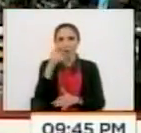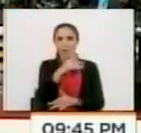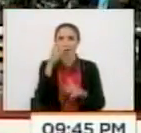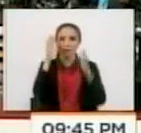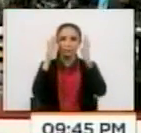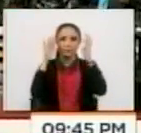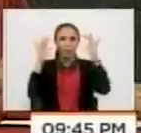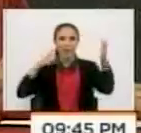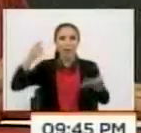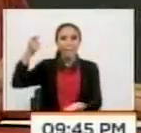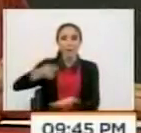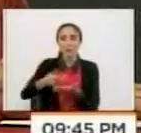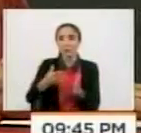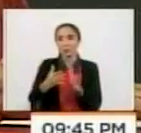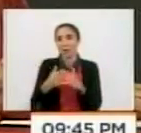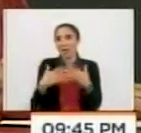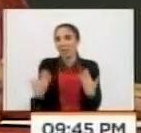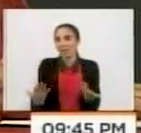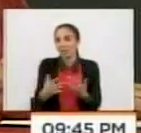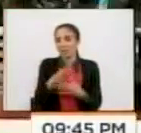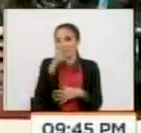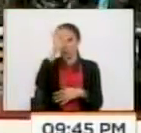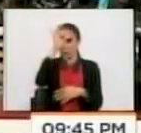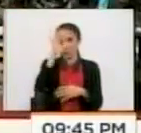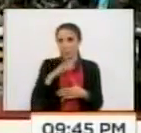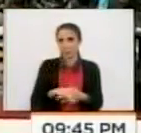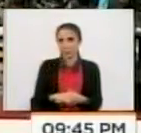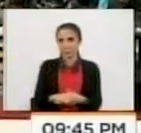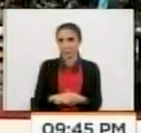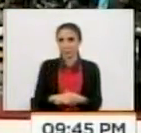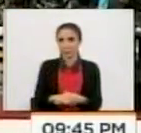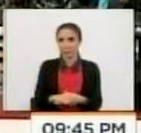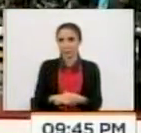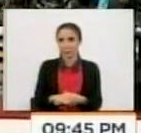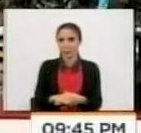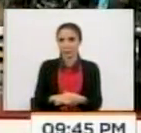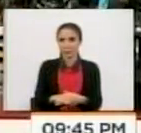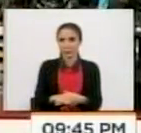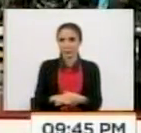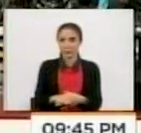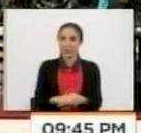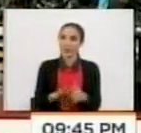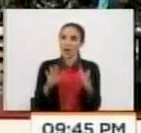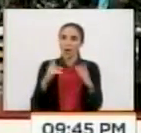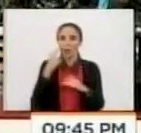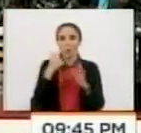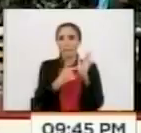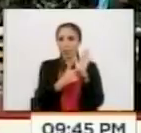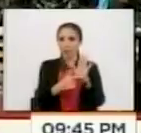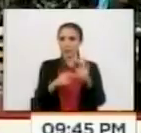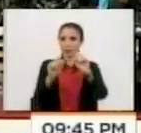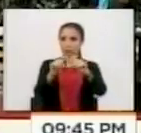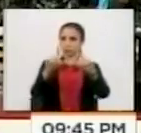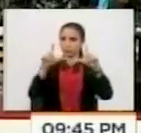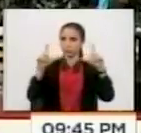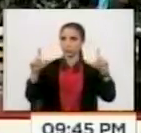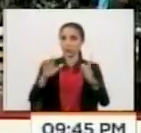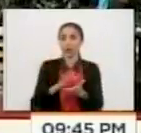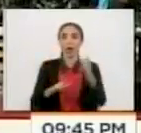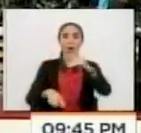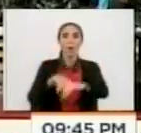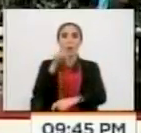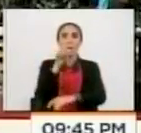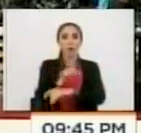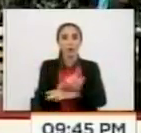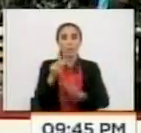¿Ah? ¿Qué dice Diosdado? No, una de las cosas que uno trata de poner en pantalla, yo debo decir, presidente, que este es el único programa